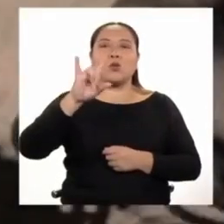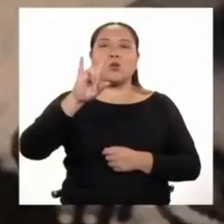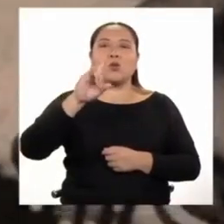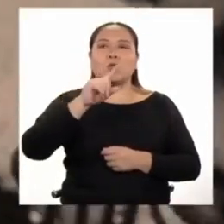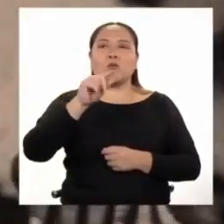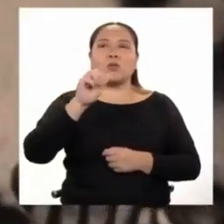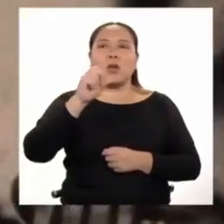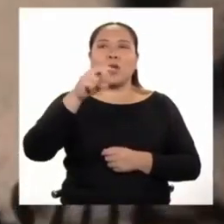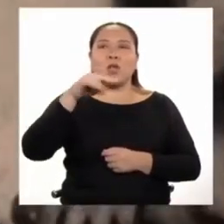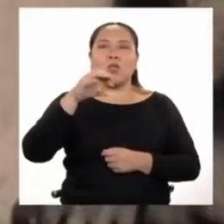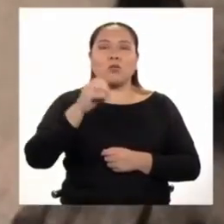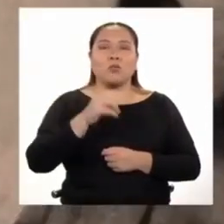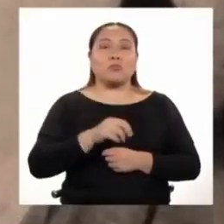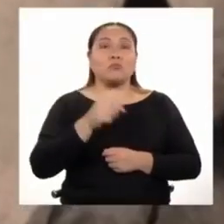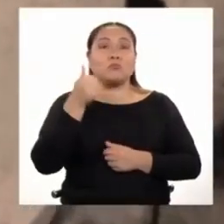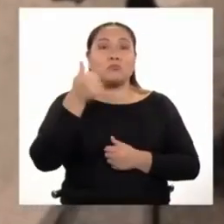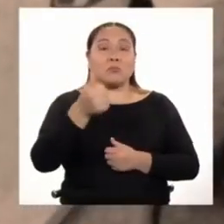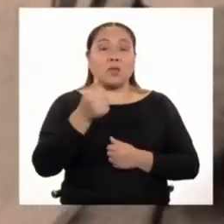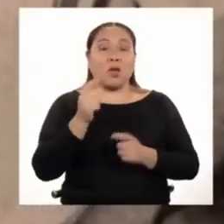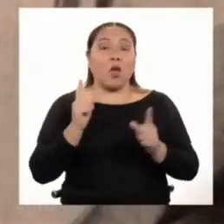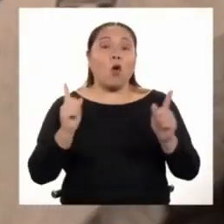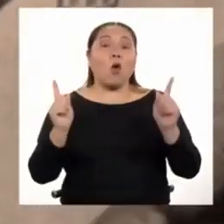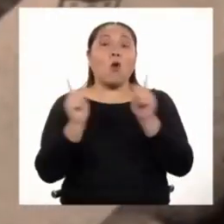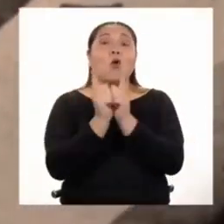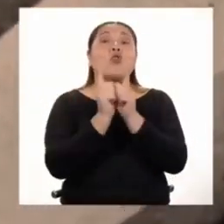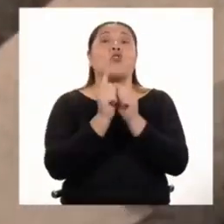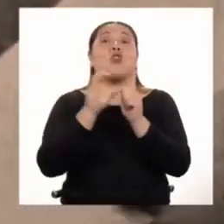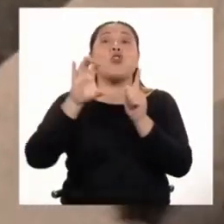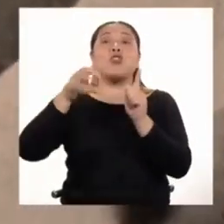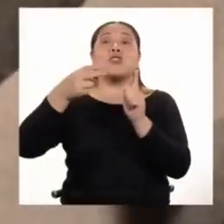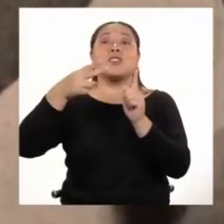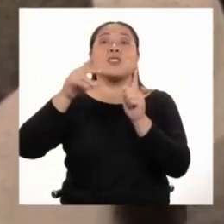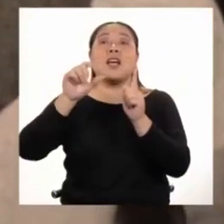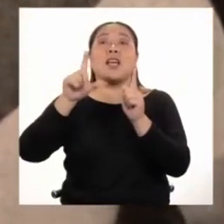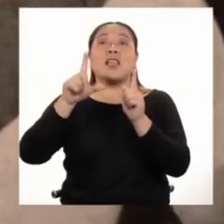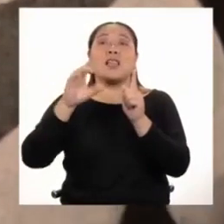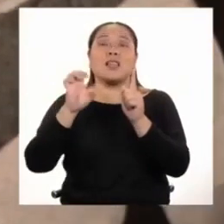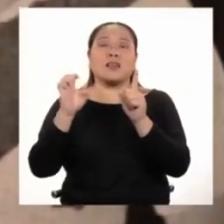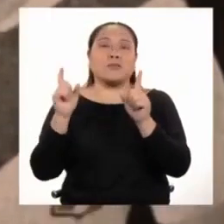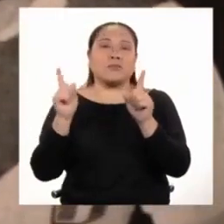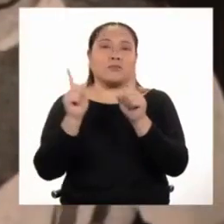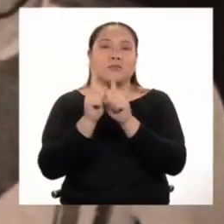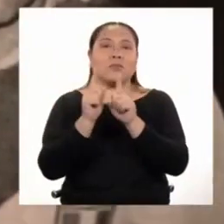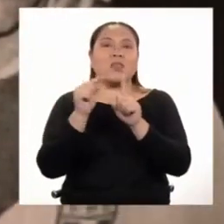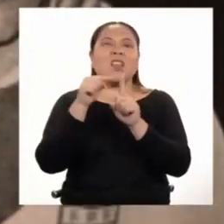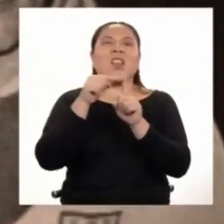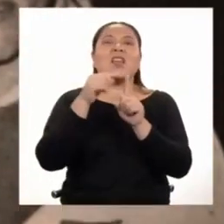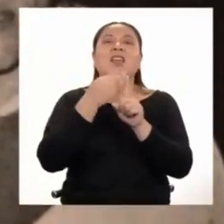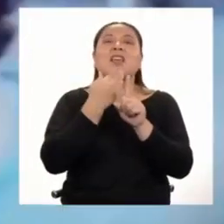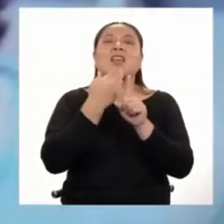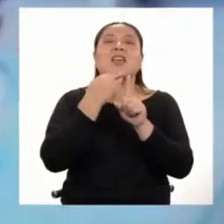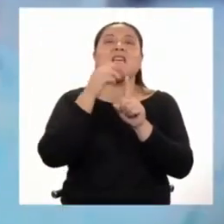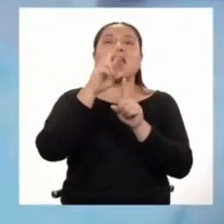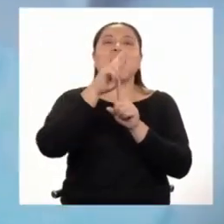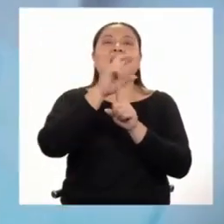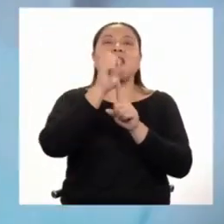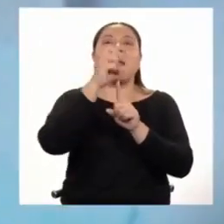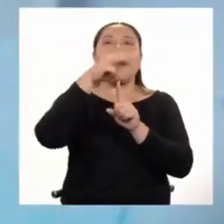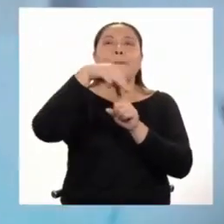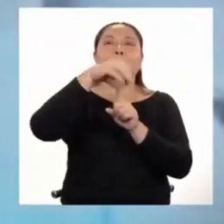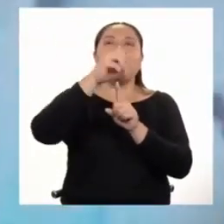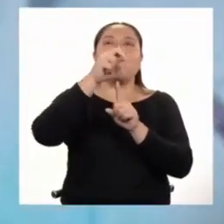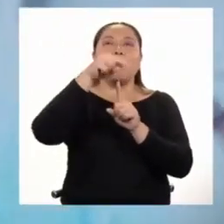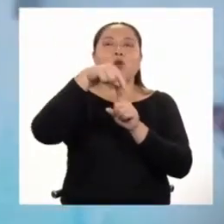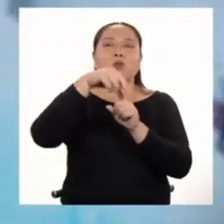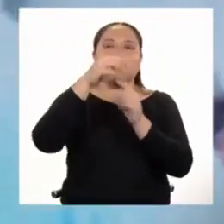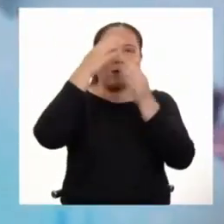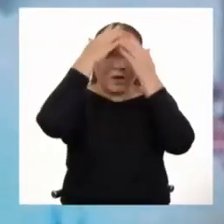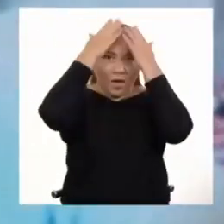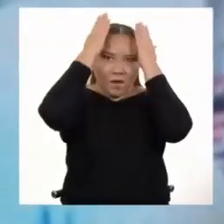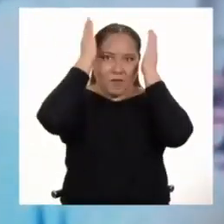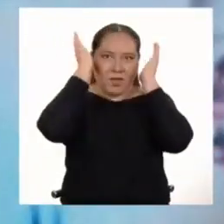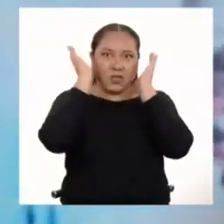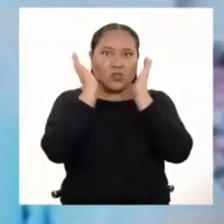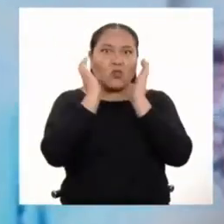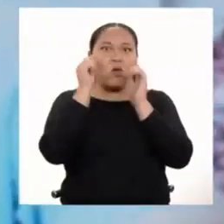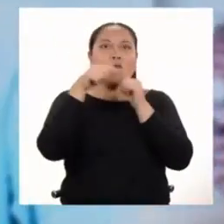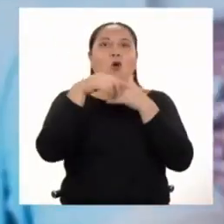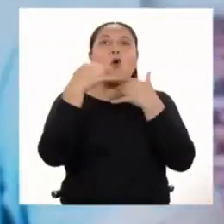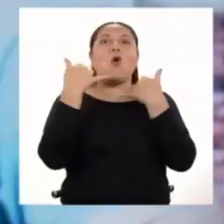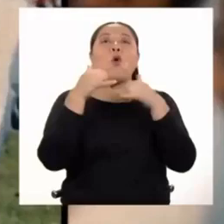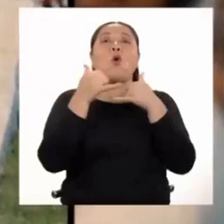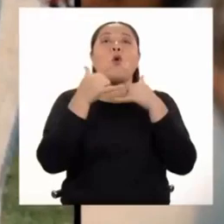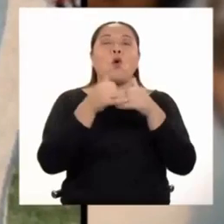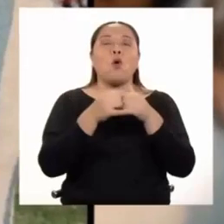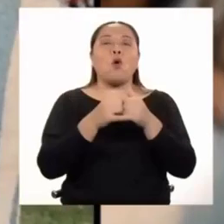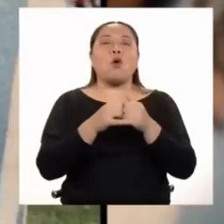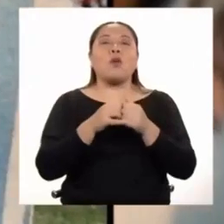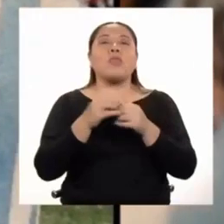Un socio ideal de Chale en esa gloriosa selección fue Ramón Mifflin. El cabezón jugó con éxito en